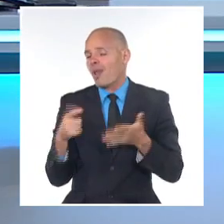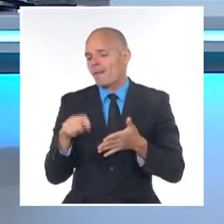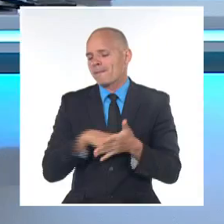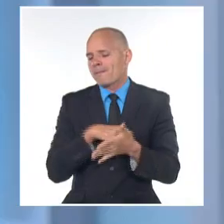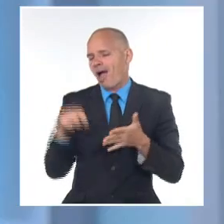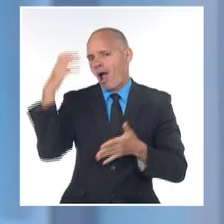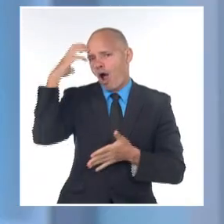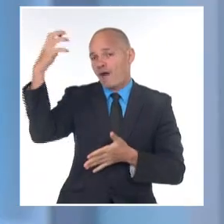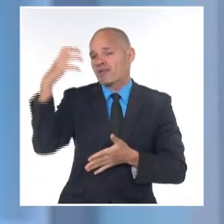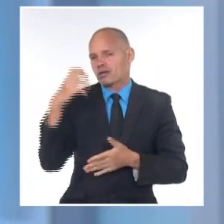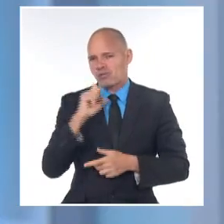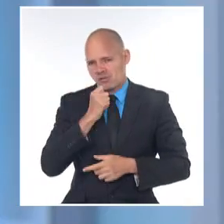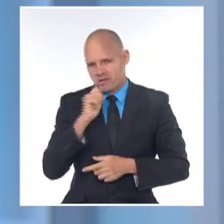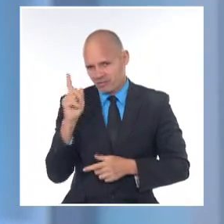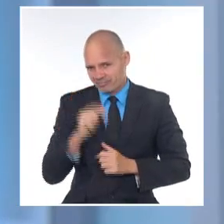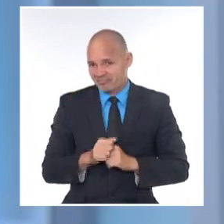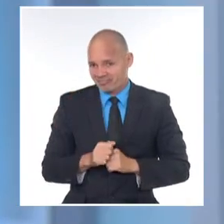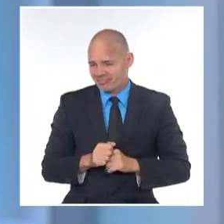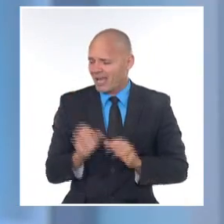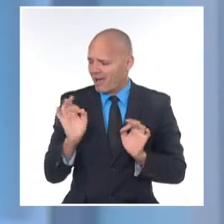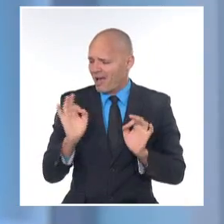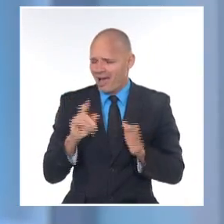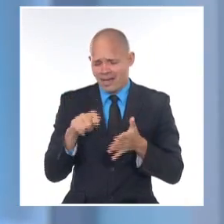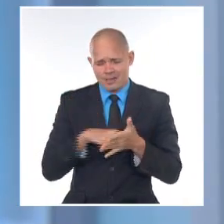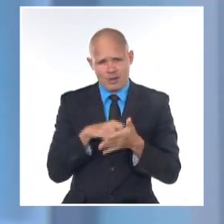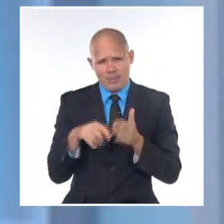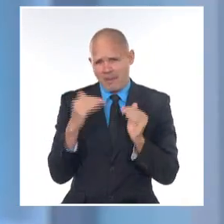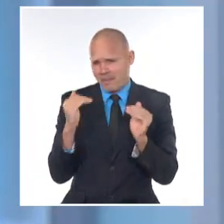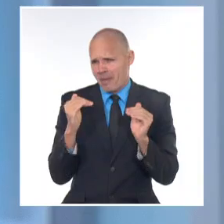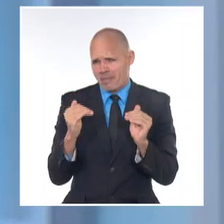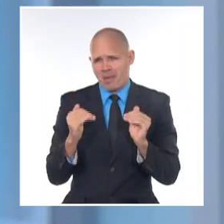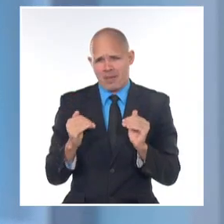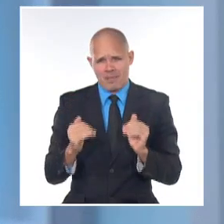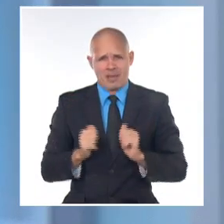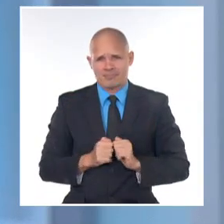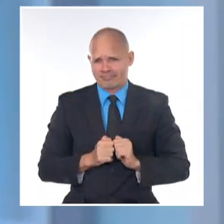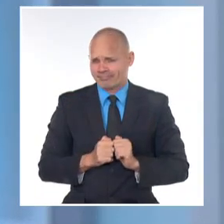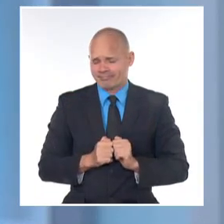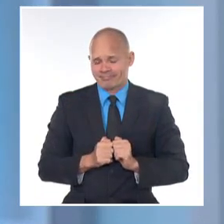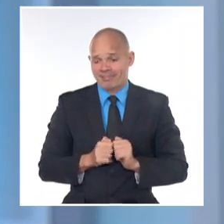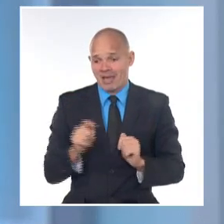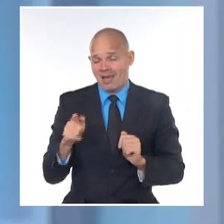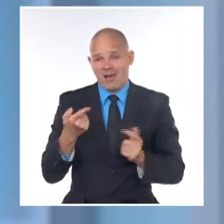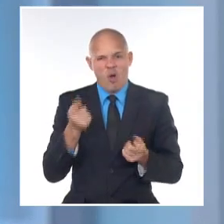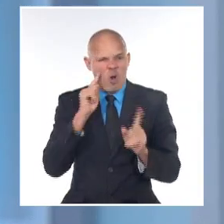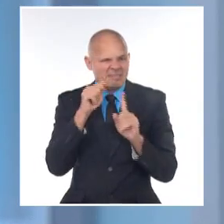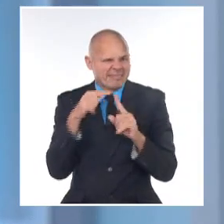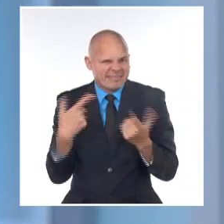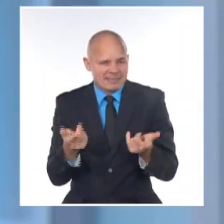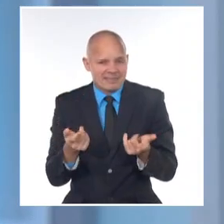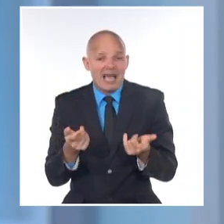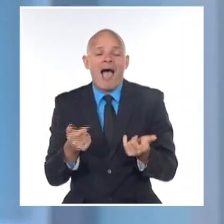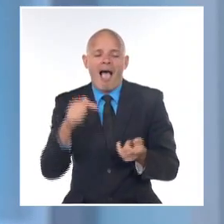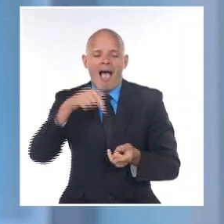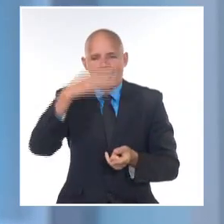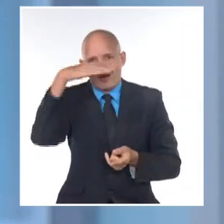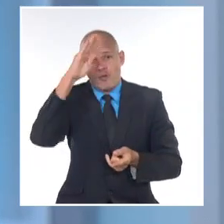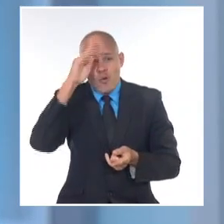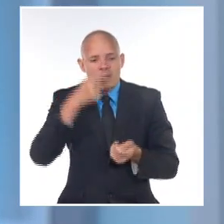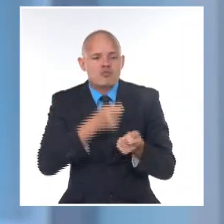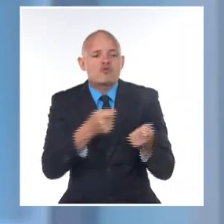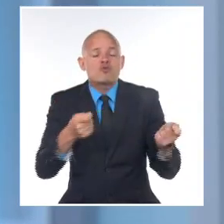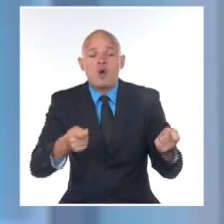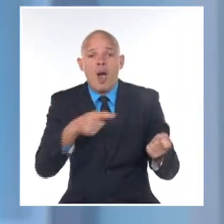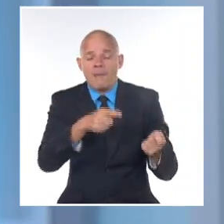hacer estos llamados. Esto no es casual, esto forma parte de las acciones del gobierno de Estados Unidos para lograr la inestabilidad en el orden interior